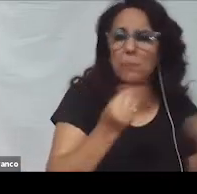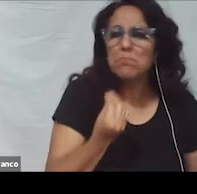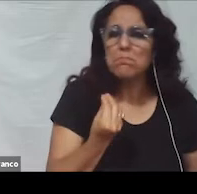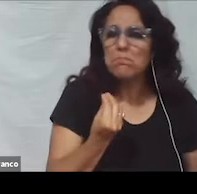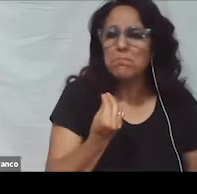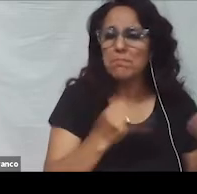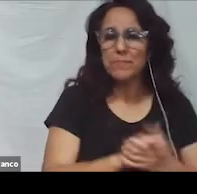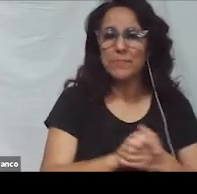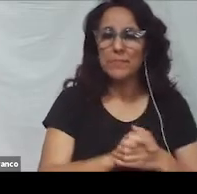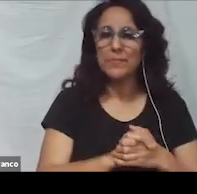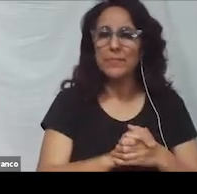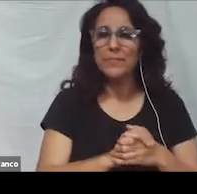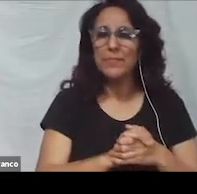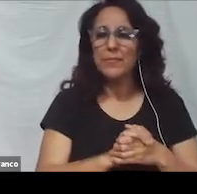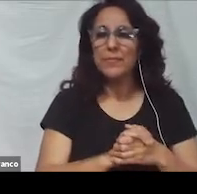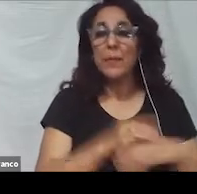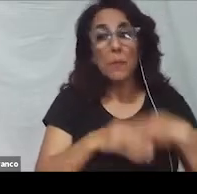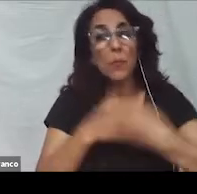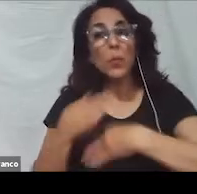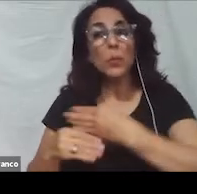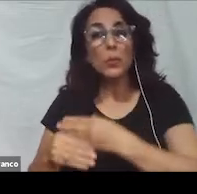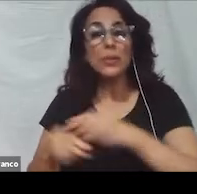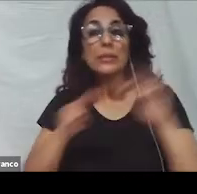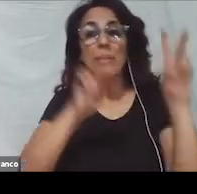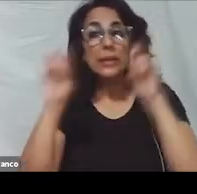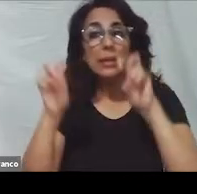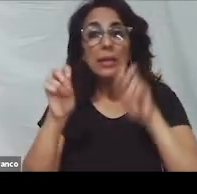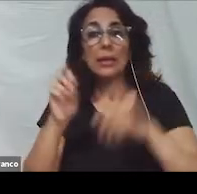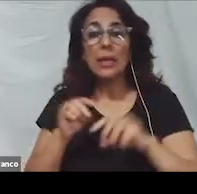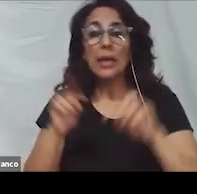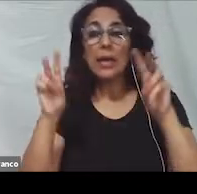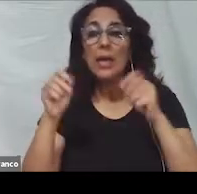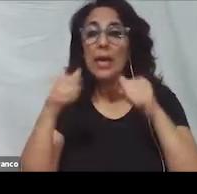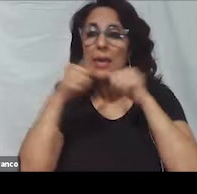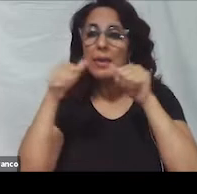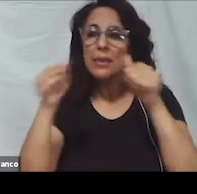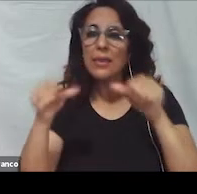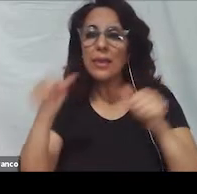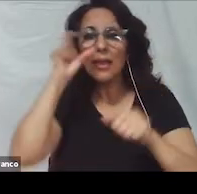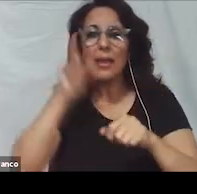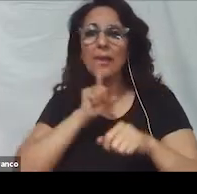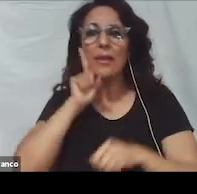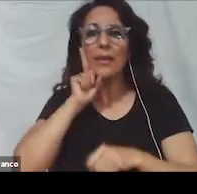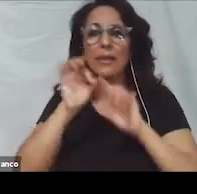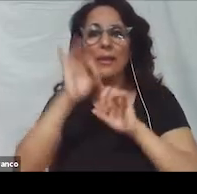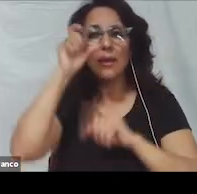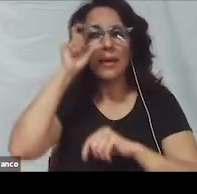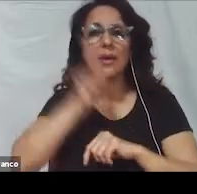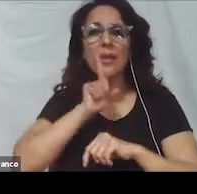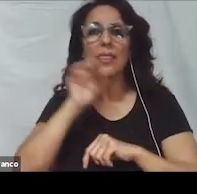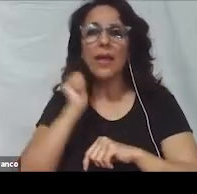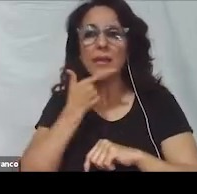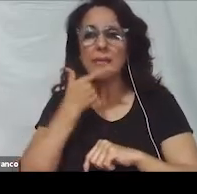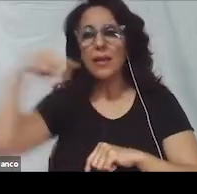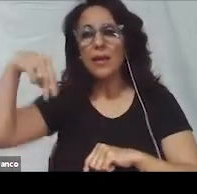a utilizar lo que se llama etiquetas nativas, ¿sí? ¿Y qué son estas